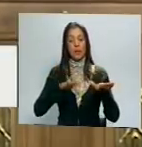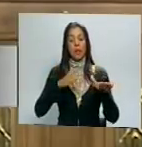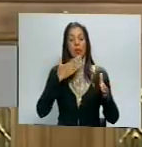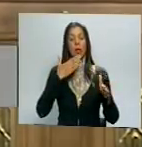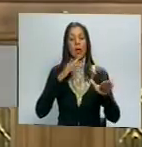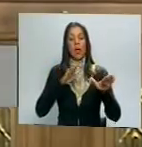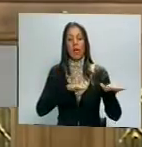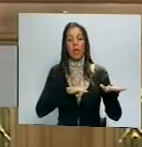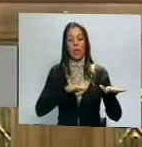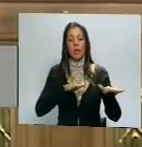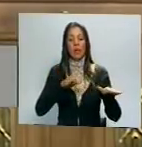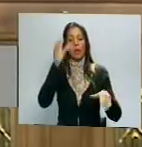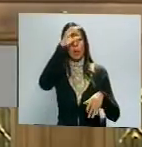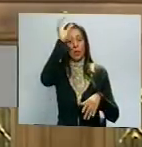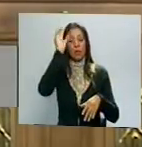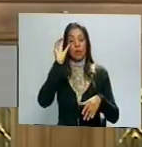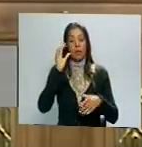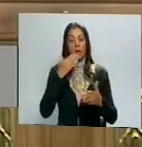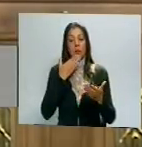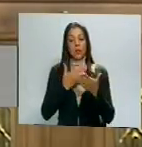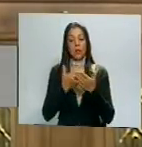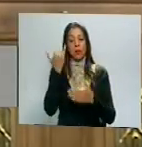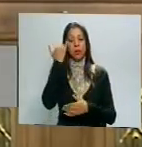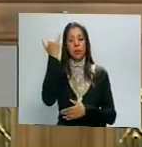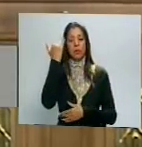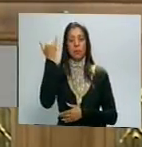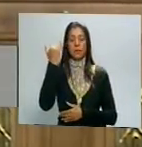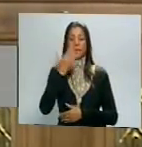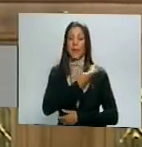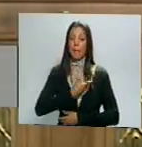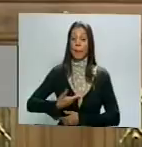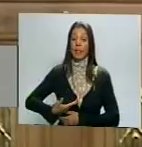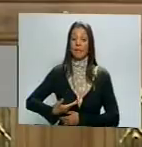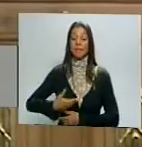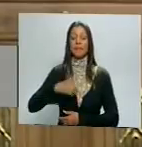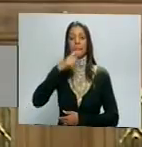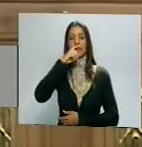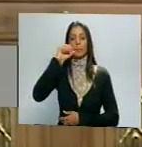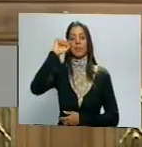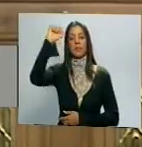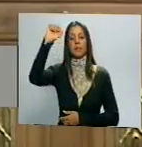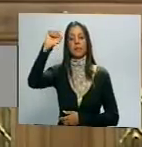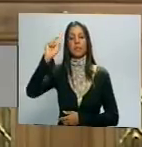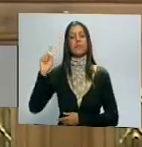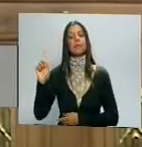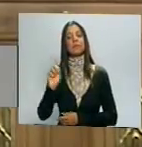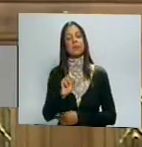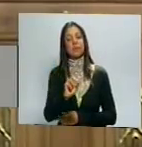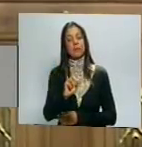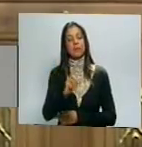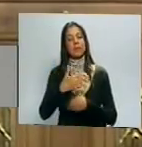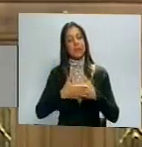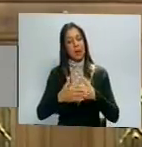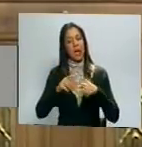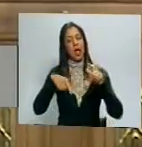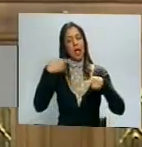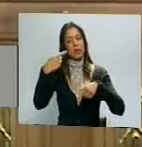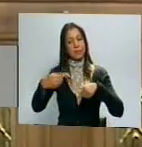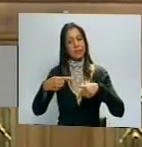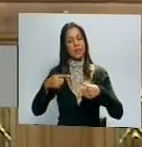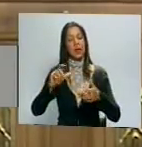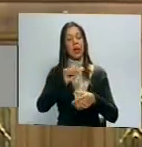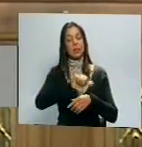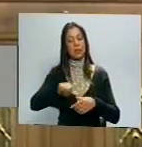por la hermana Cilia Flores, en el sentido de que nuestro hermano presidente venga en los próximos 10 días aquí ante su Asamblea